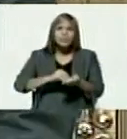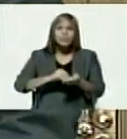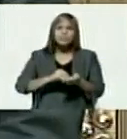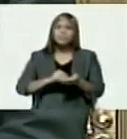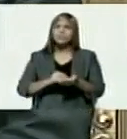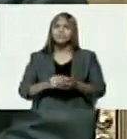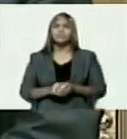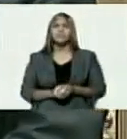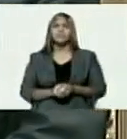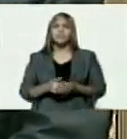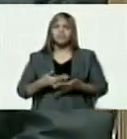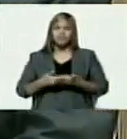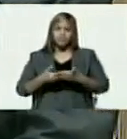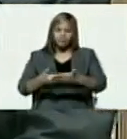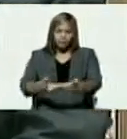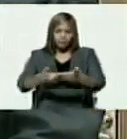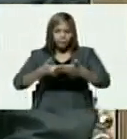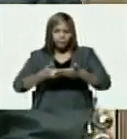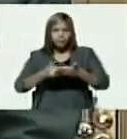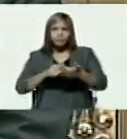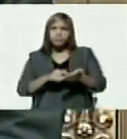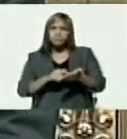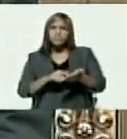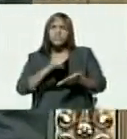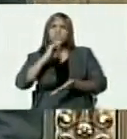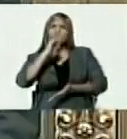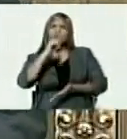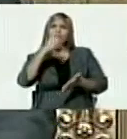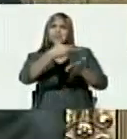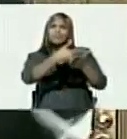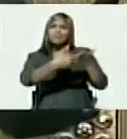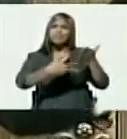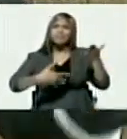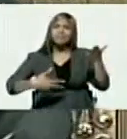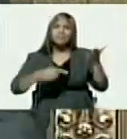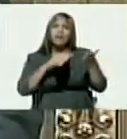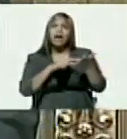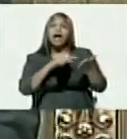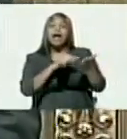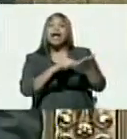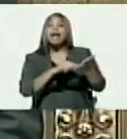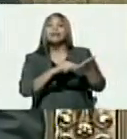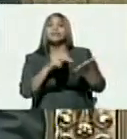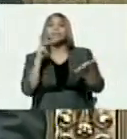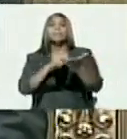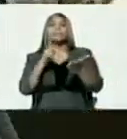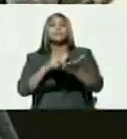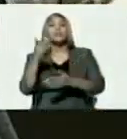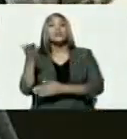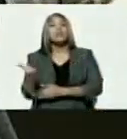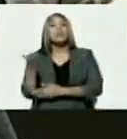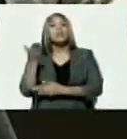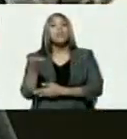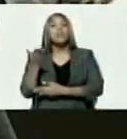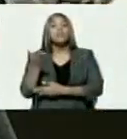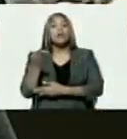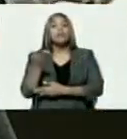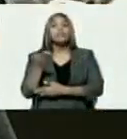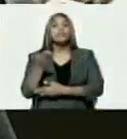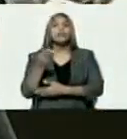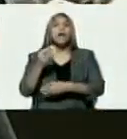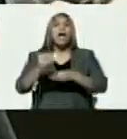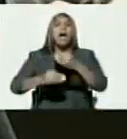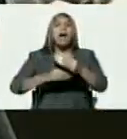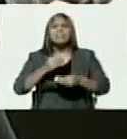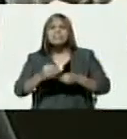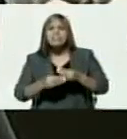presentar informes sobre un hecho tan importante como es el de organizar